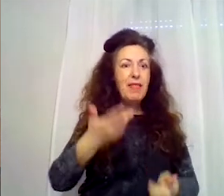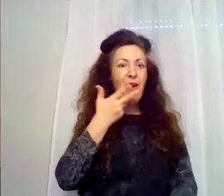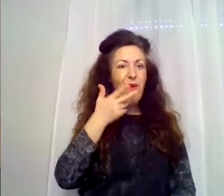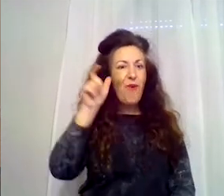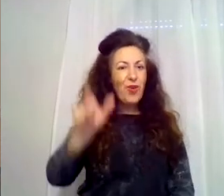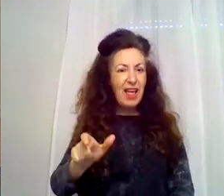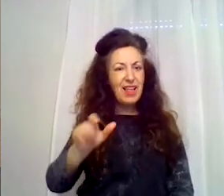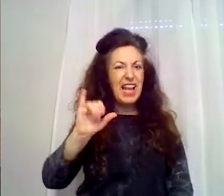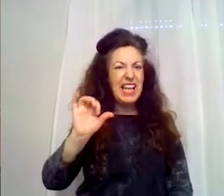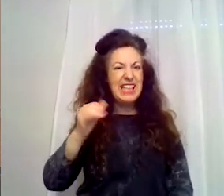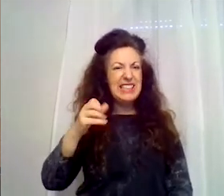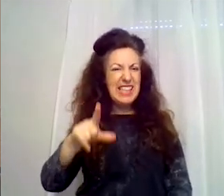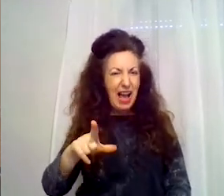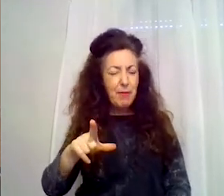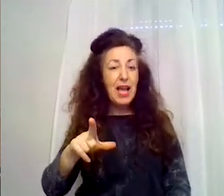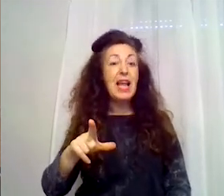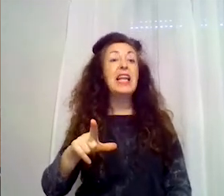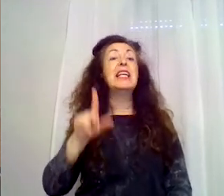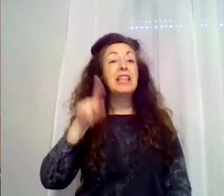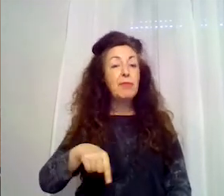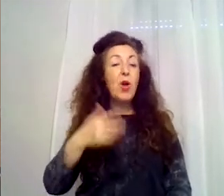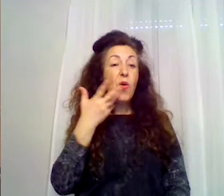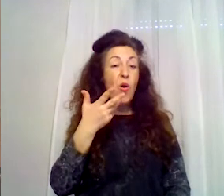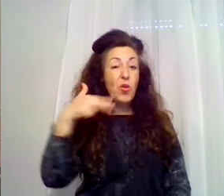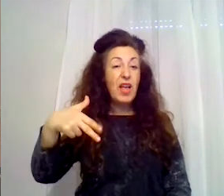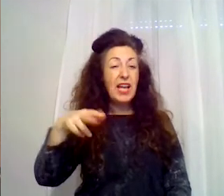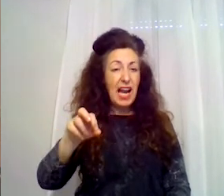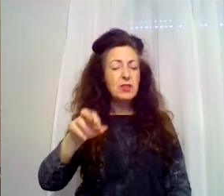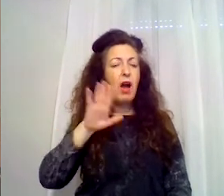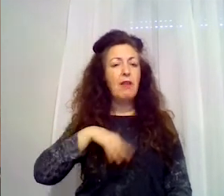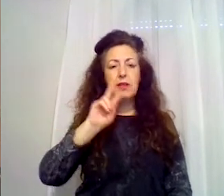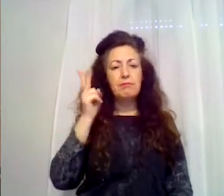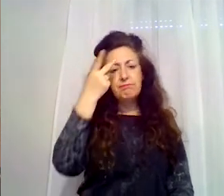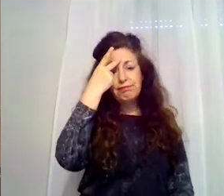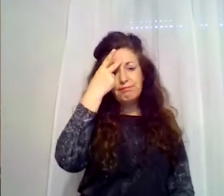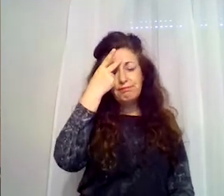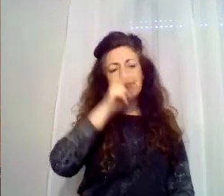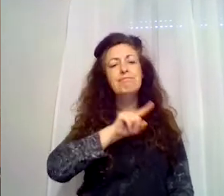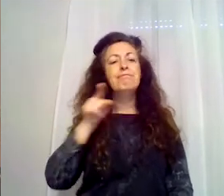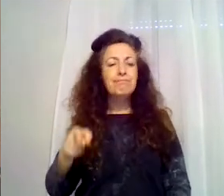Entonces eso tenía que ver con la idea de que el libertino había sido liberado de unas